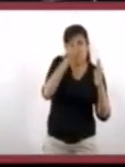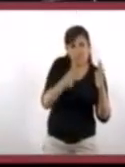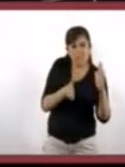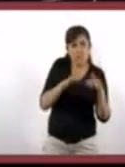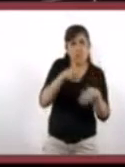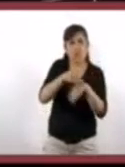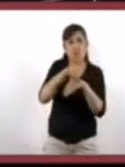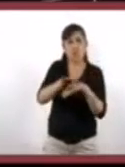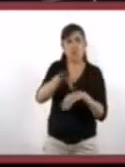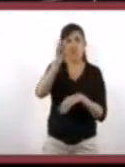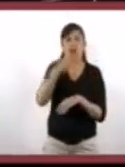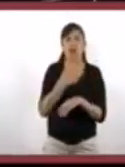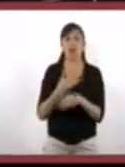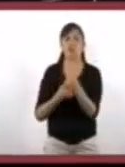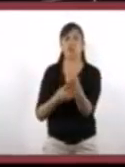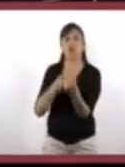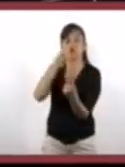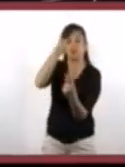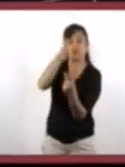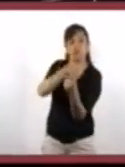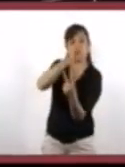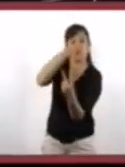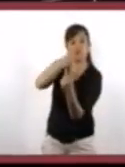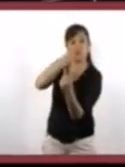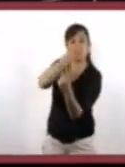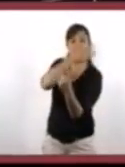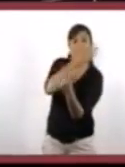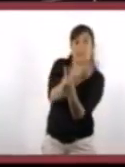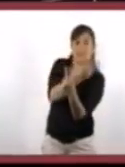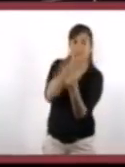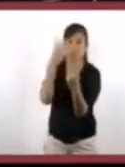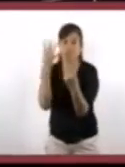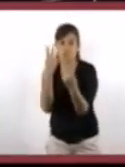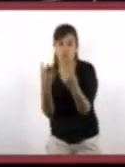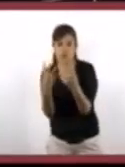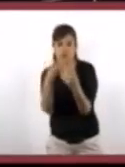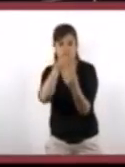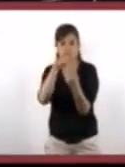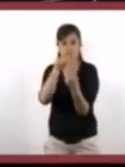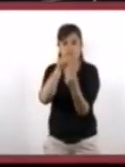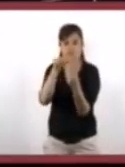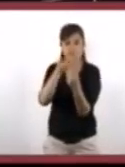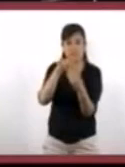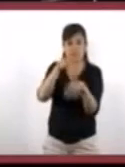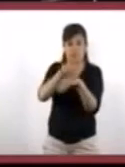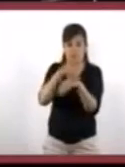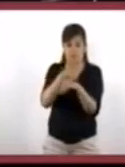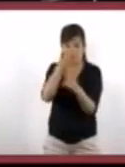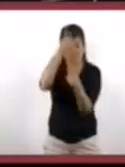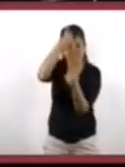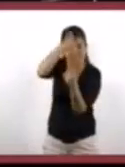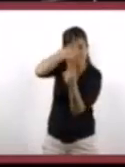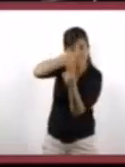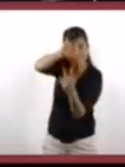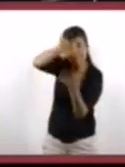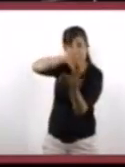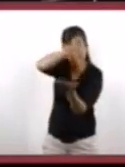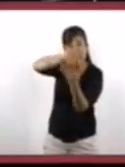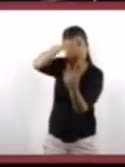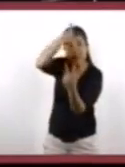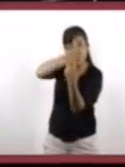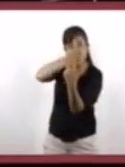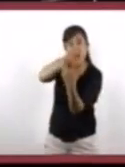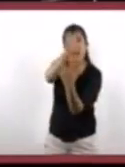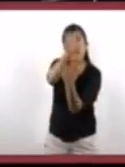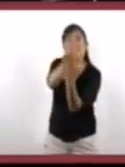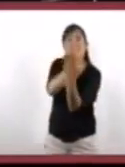medio. Más bien hay dos valores en medio, el 3 y el 4. Y en el caso en el que tenemos dos números en medio, tenemos que tomar